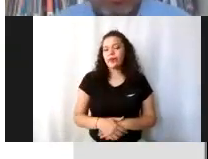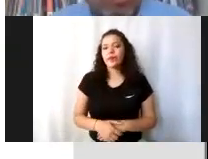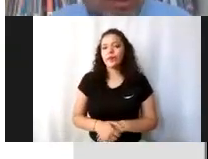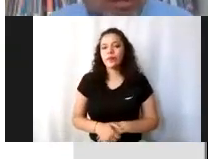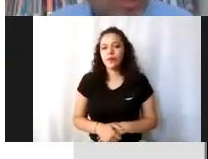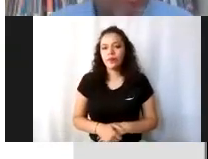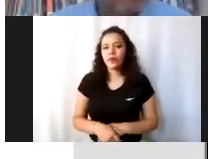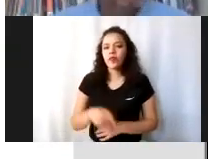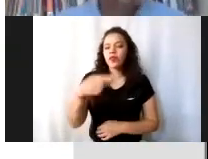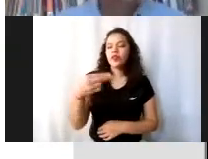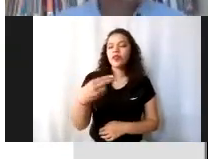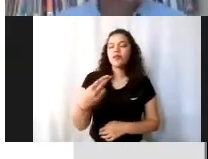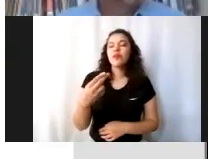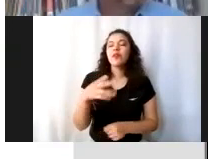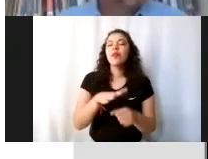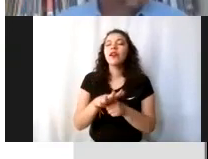¿Cuál es tu nombre, compañera?